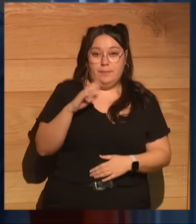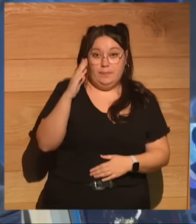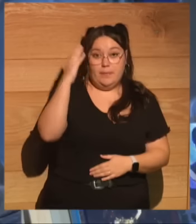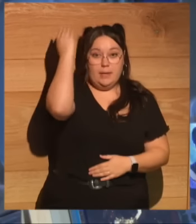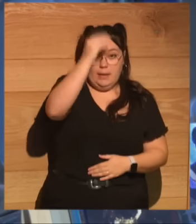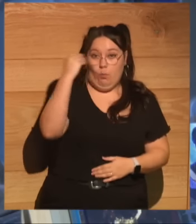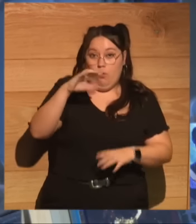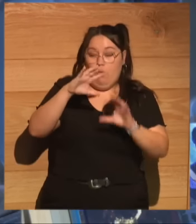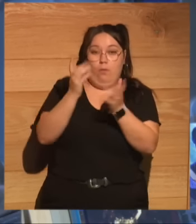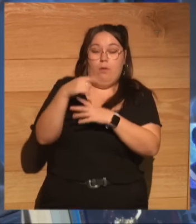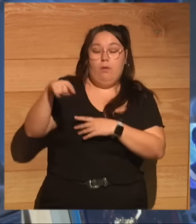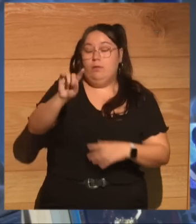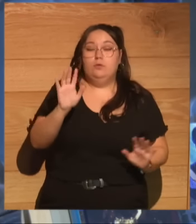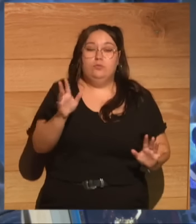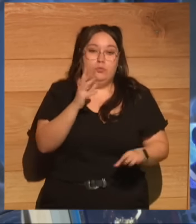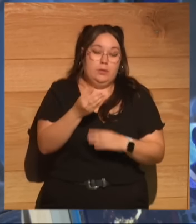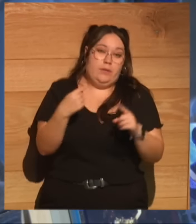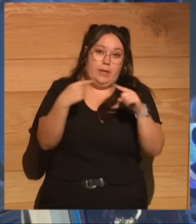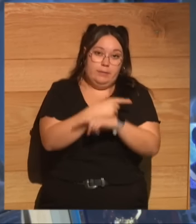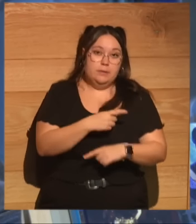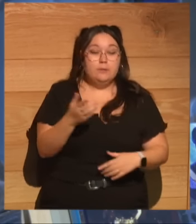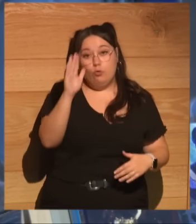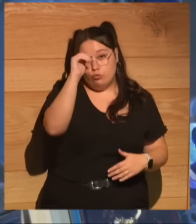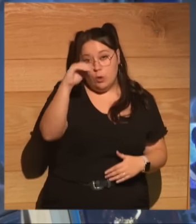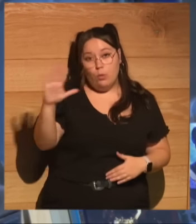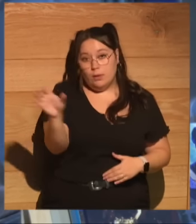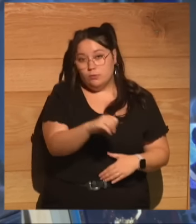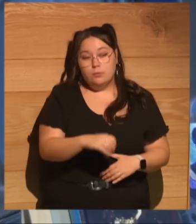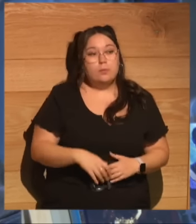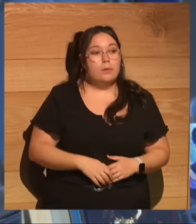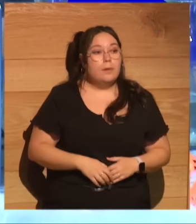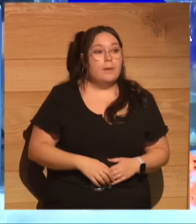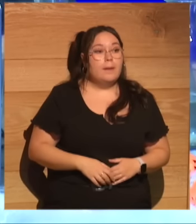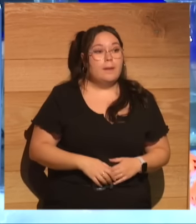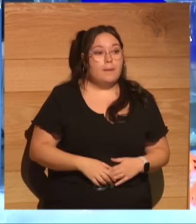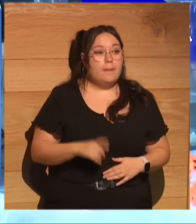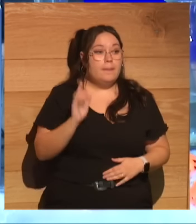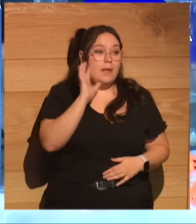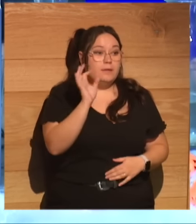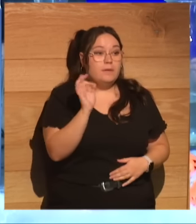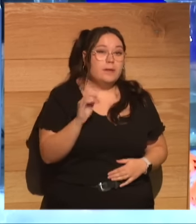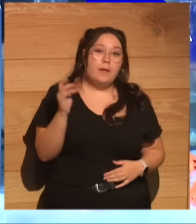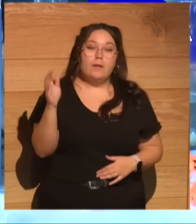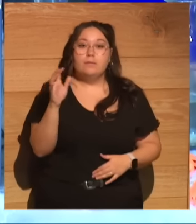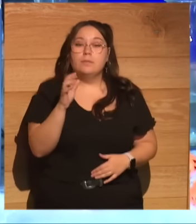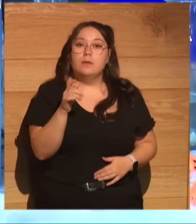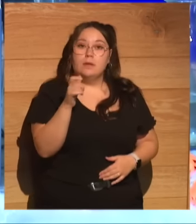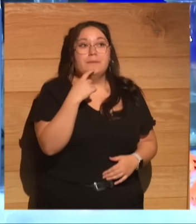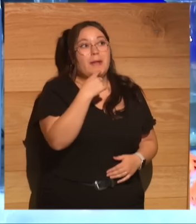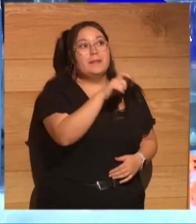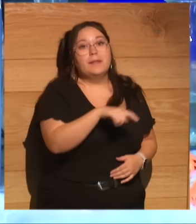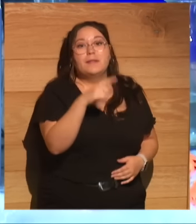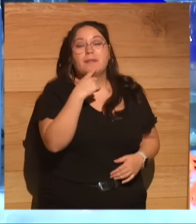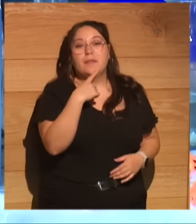en Israel. Y saludo, que... saludo para toda esta gente. Un saludo. Que lo que sí es verdad es que había un run en general de este tío está haciendo